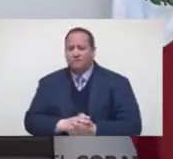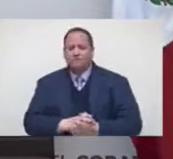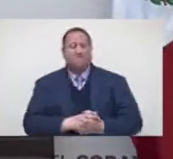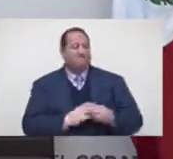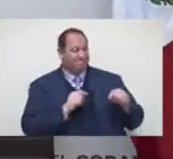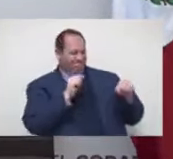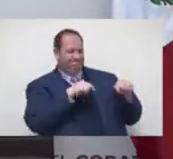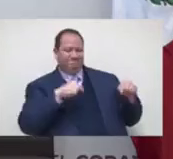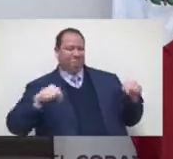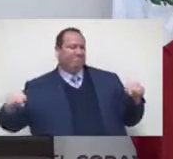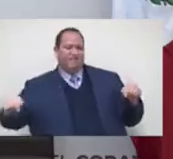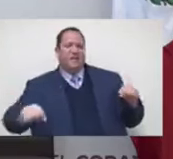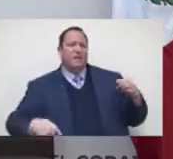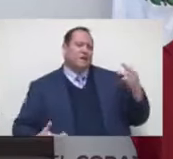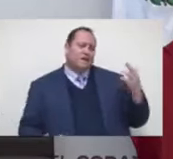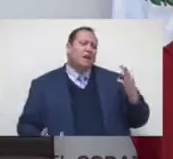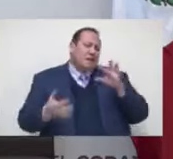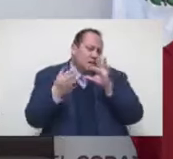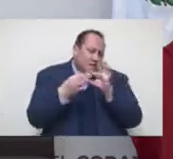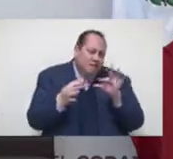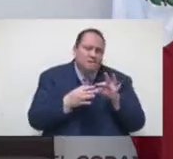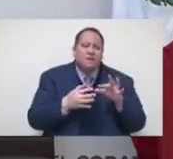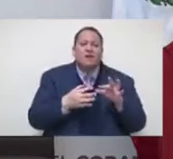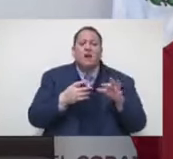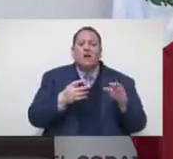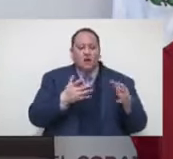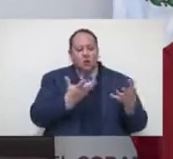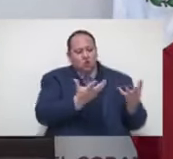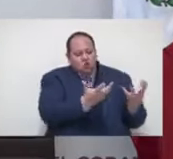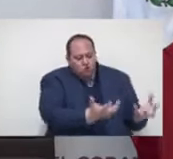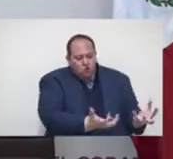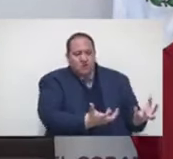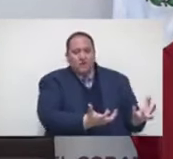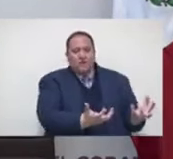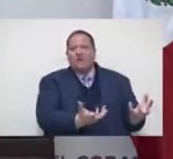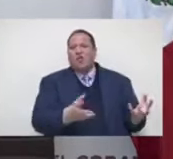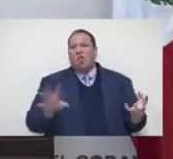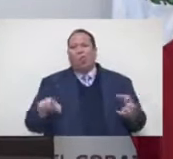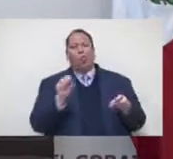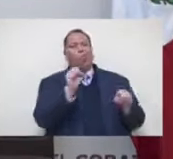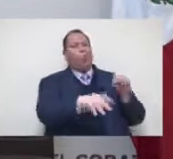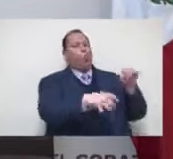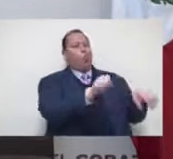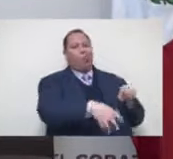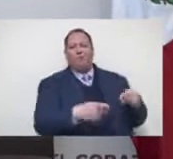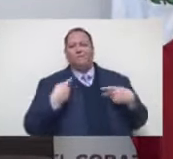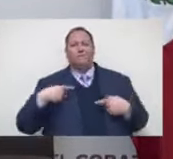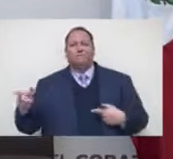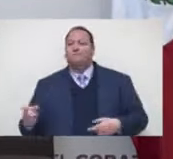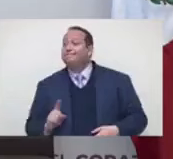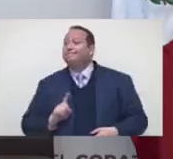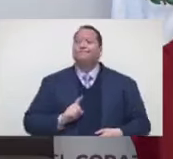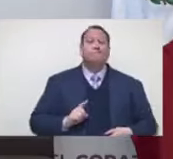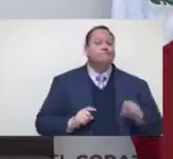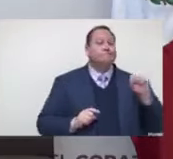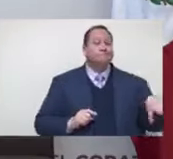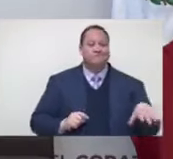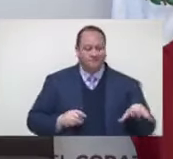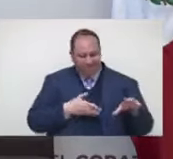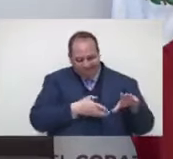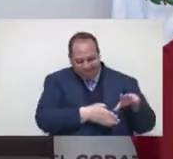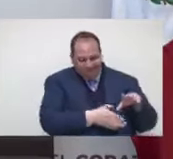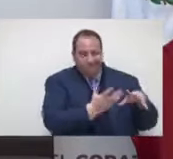En estas colonias es por la técnica que les menciono, los pozos de absorción y con la basura que se generan de la comunidad que se vayan a las líneas de